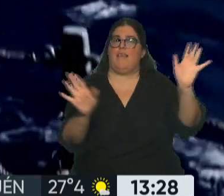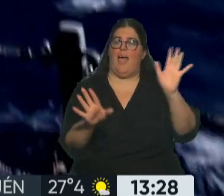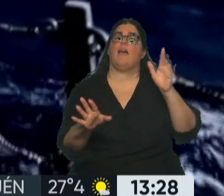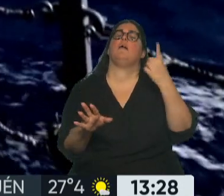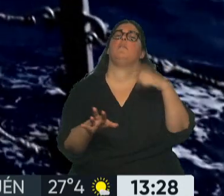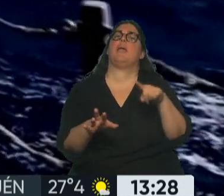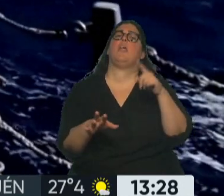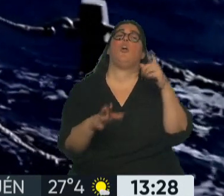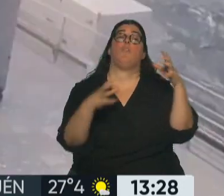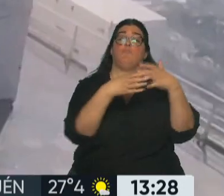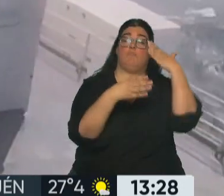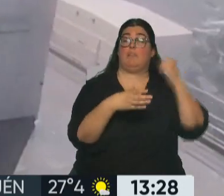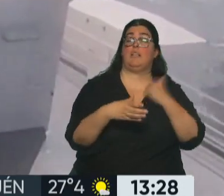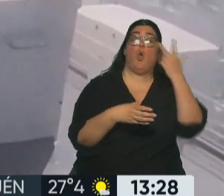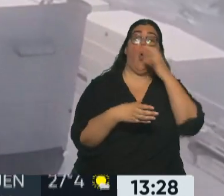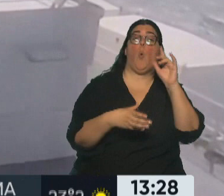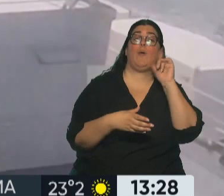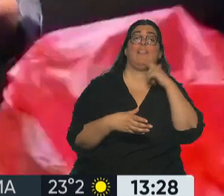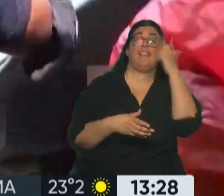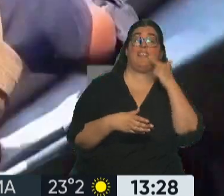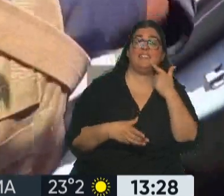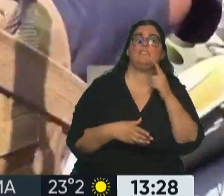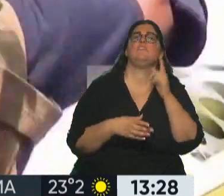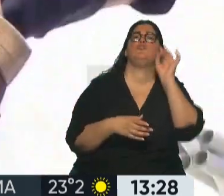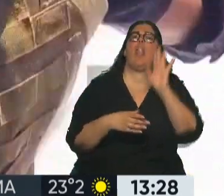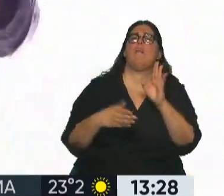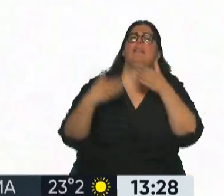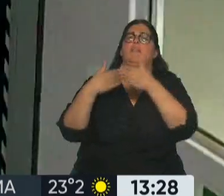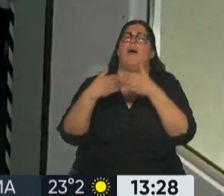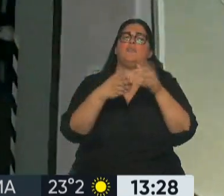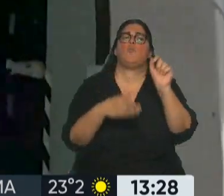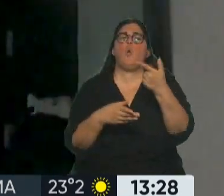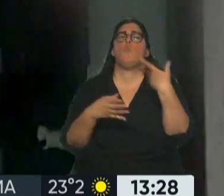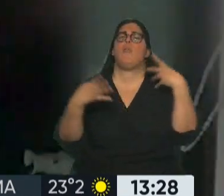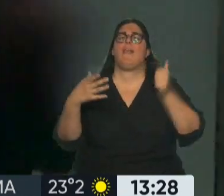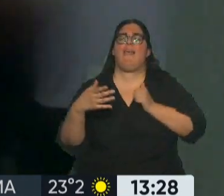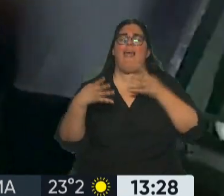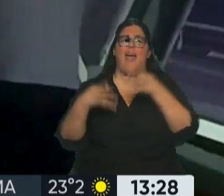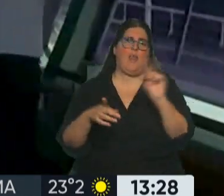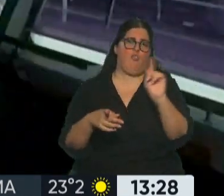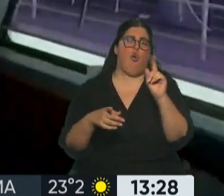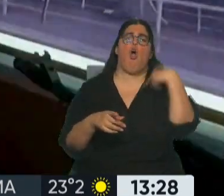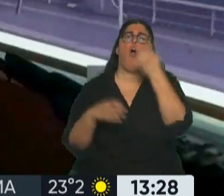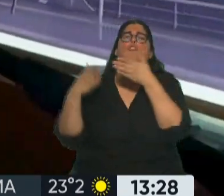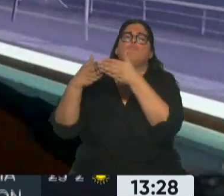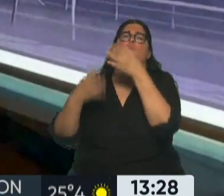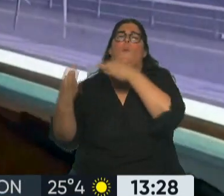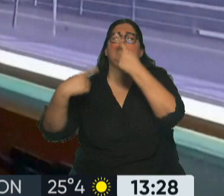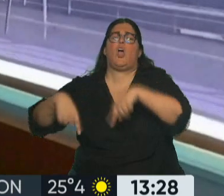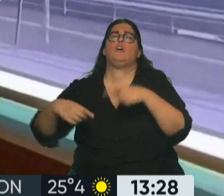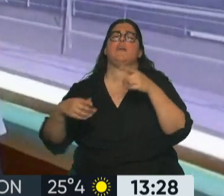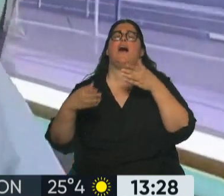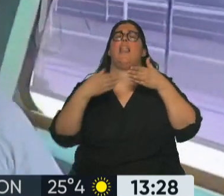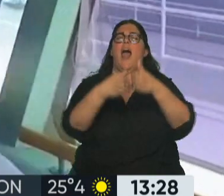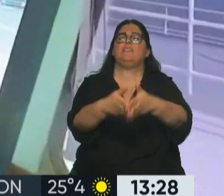no se limitaron a lanzar misiles sino que también capturaron barcos comerciales mediante tropas aerotransportadas y lanchas rápidas